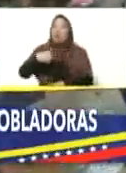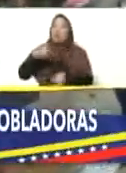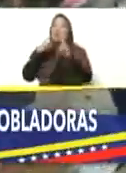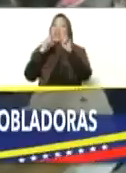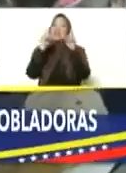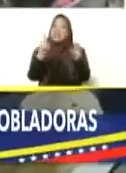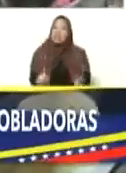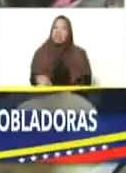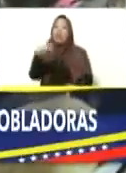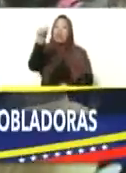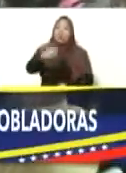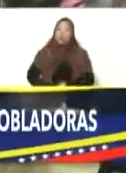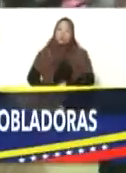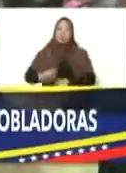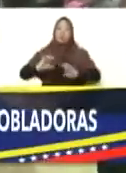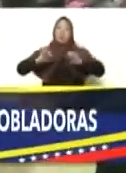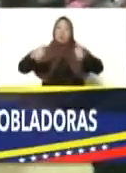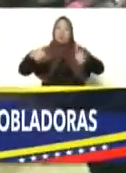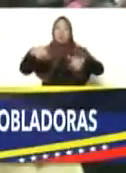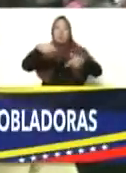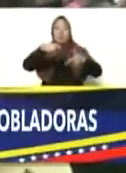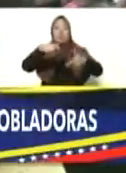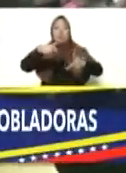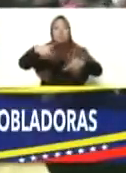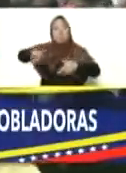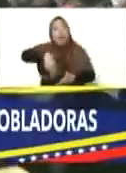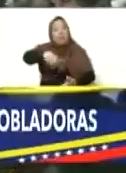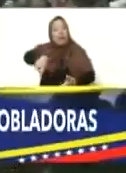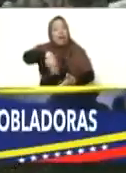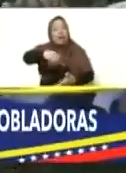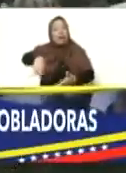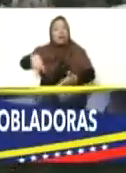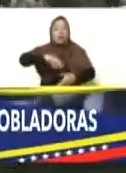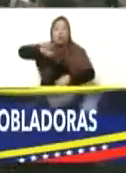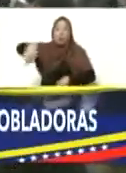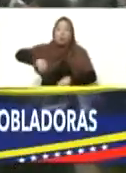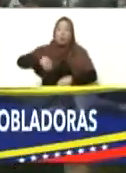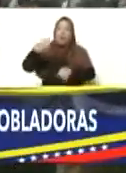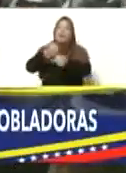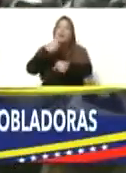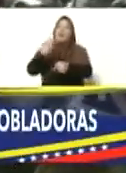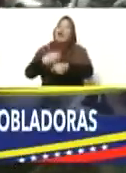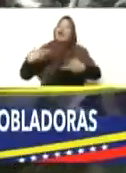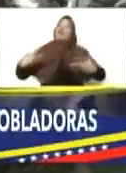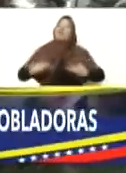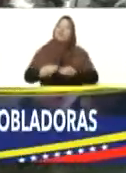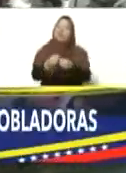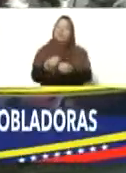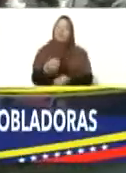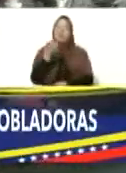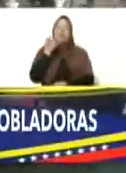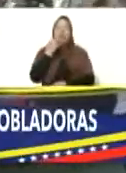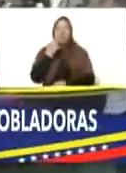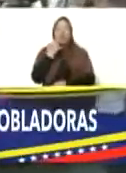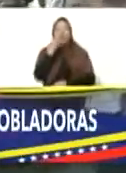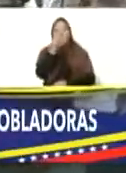que aquí se van porque sea trabajo grupo y van a bailar con nosotros pero vamos a hacer la revolución